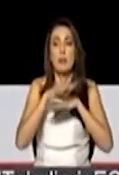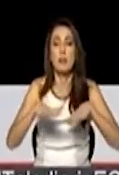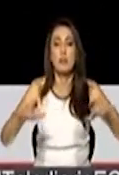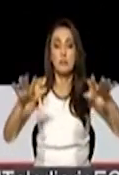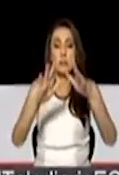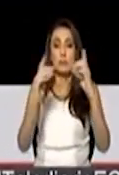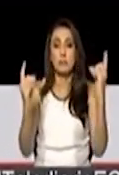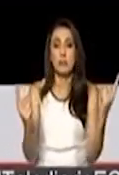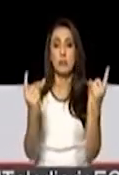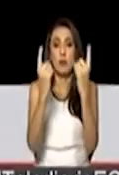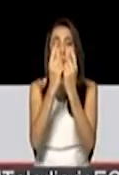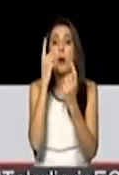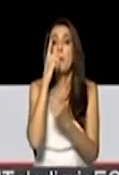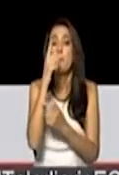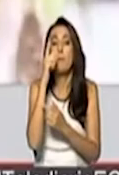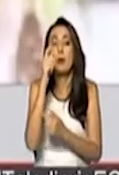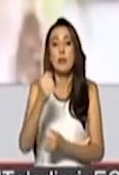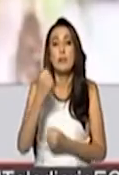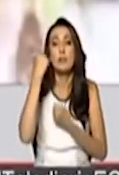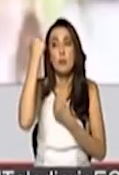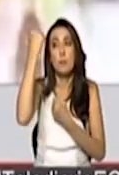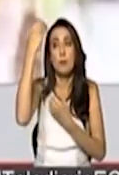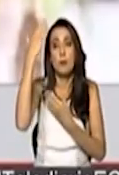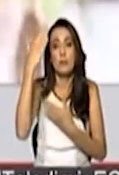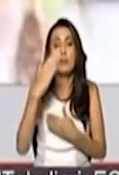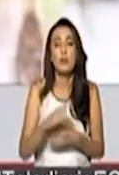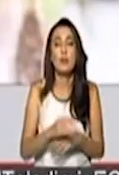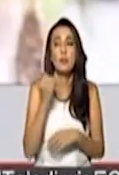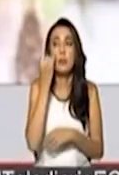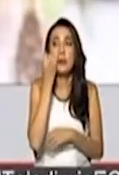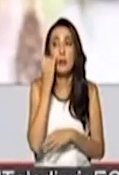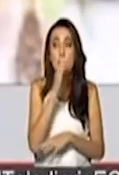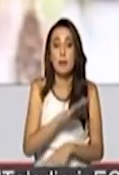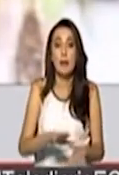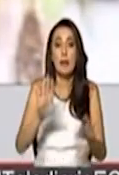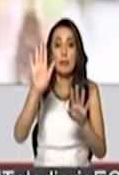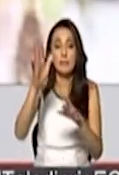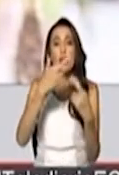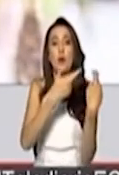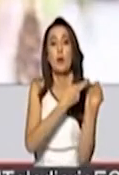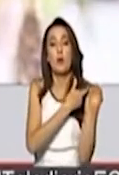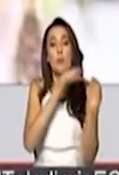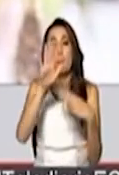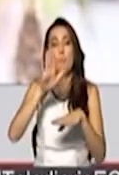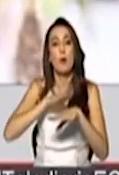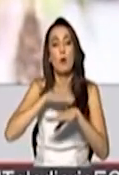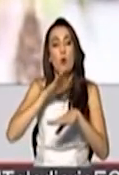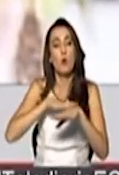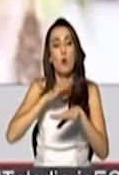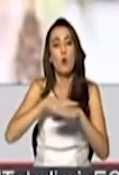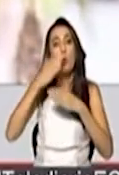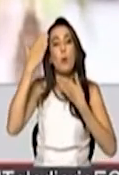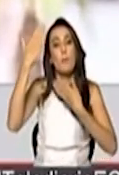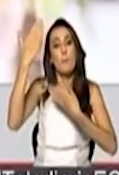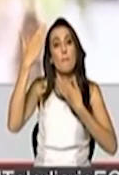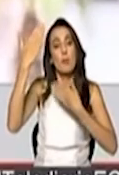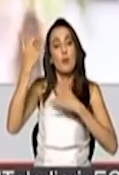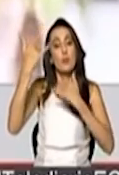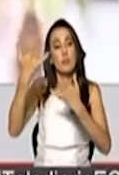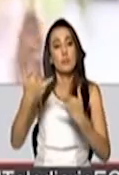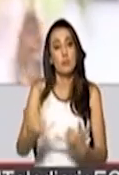compensación con líderes políticos e indígenas. Y es responsabilidad exclusiva de los líderes políticos que están